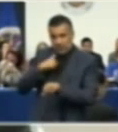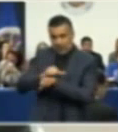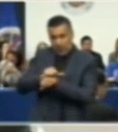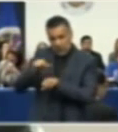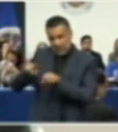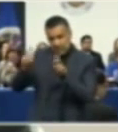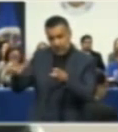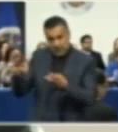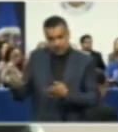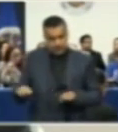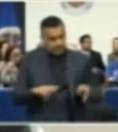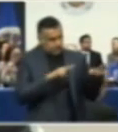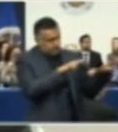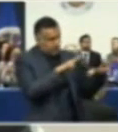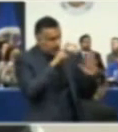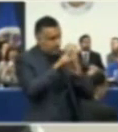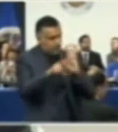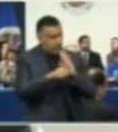tema.